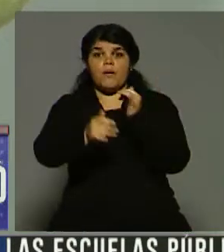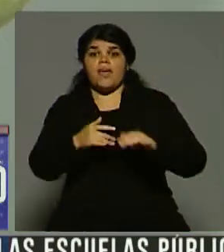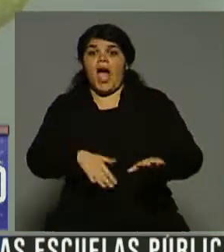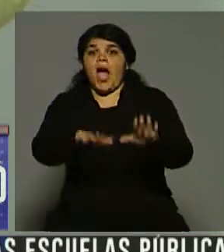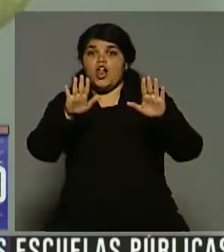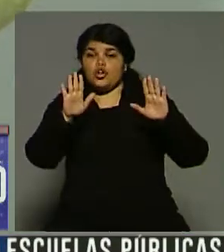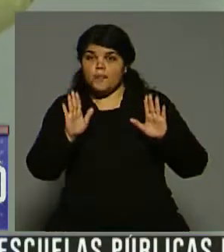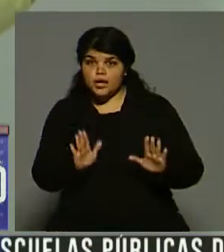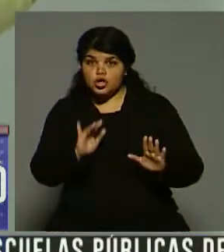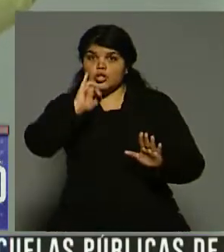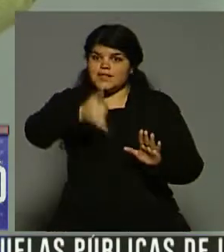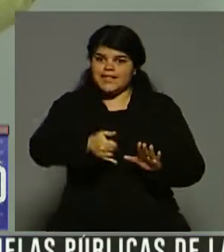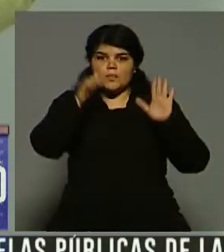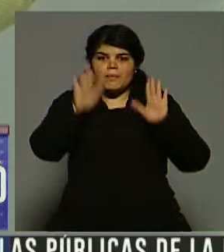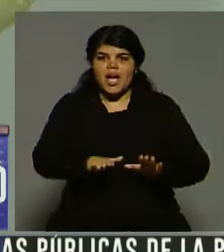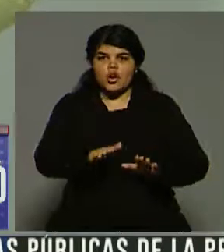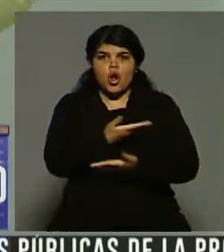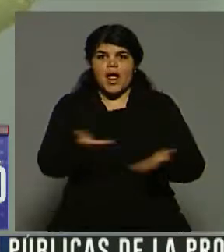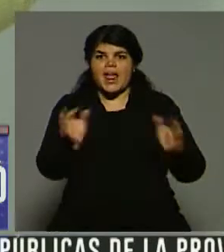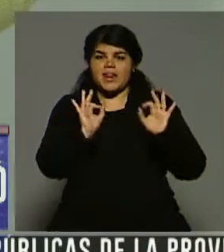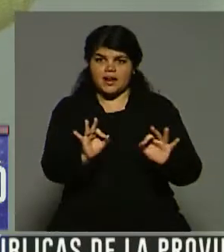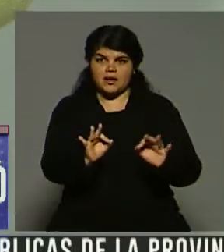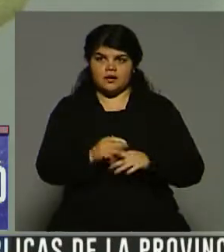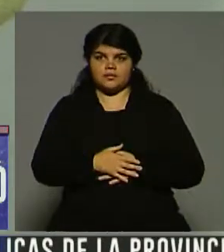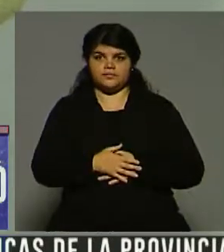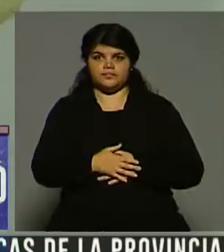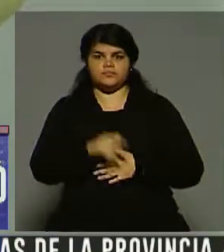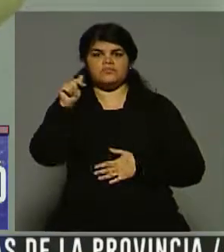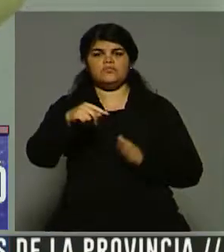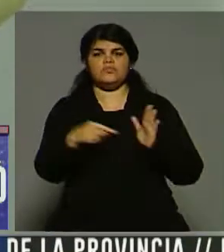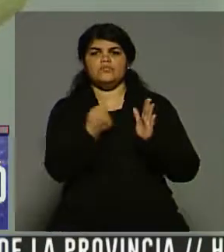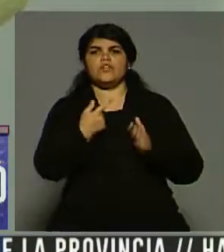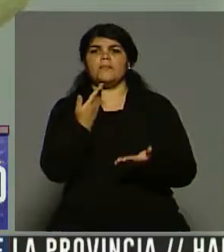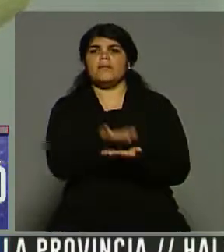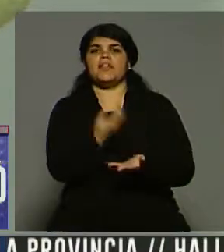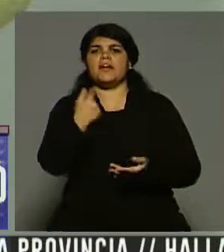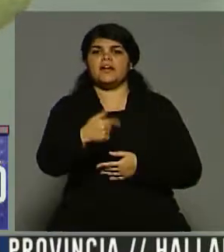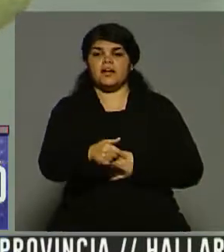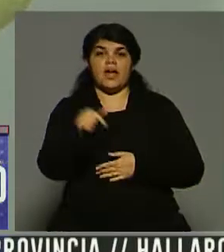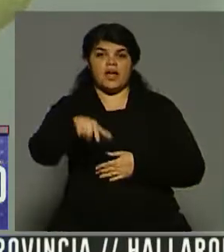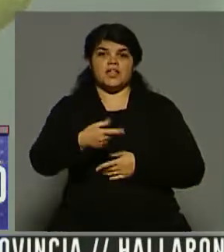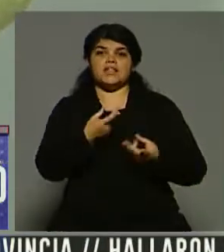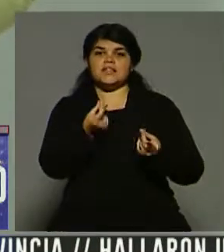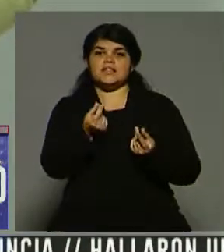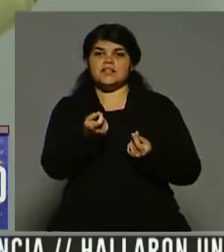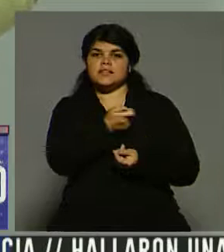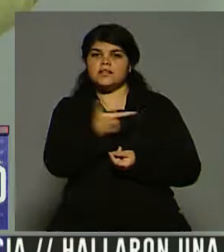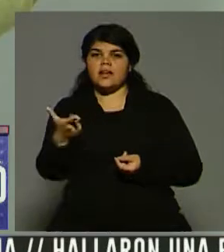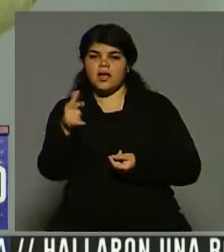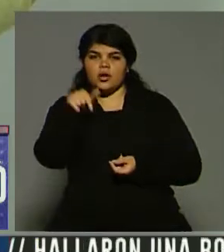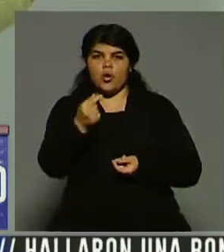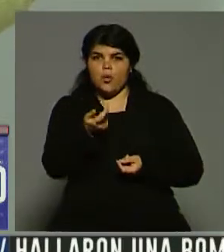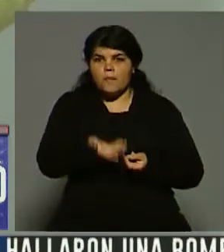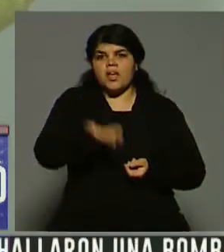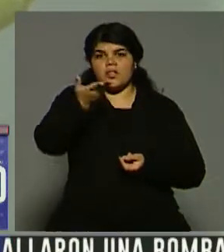de hacer un paro general. ¿Qué se debía o qué pedían puntualmente? Un aumento del 27% de los salarios, ¿sí? Esto es lo principal que